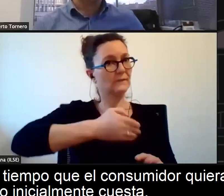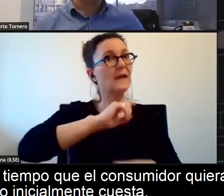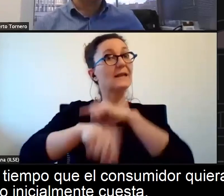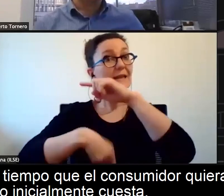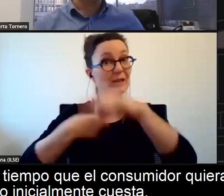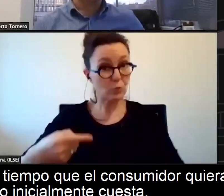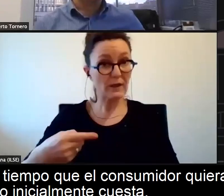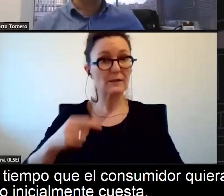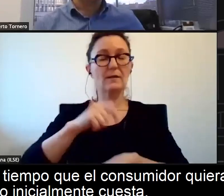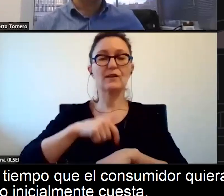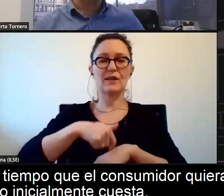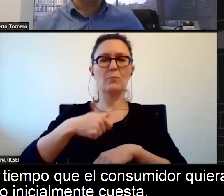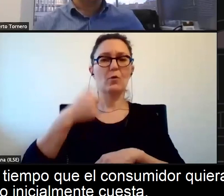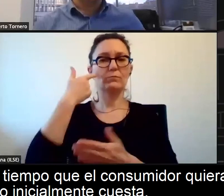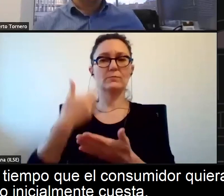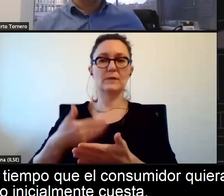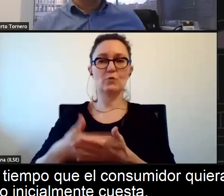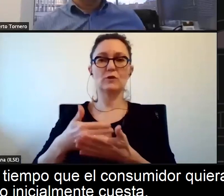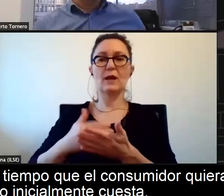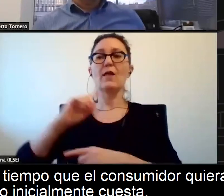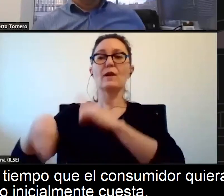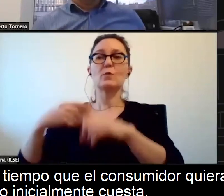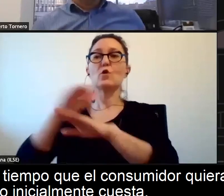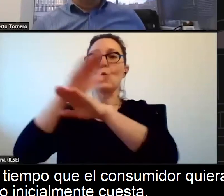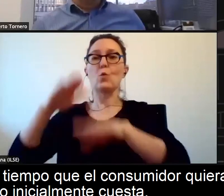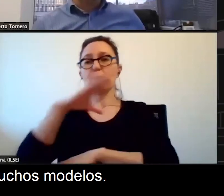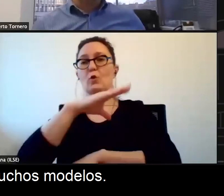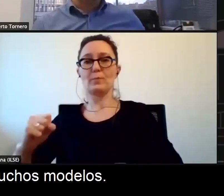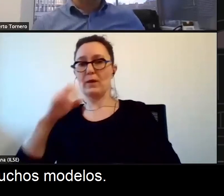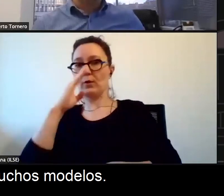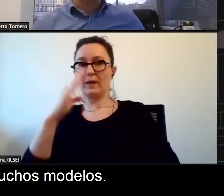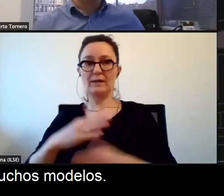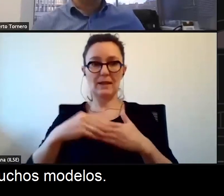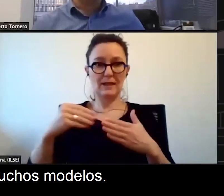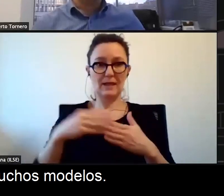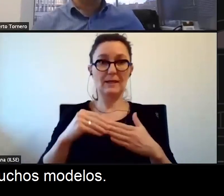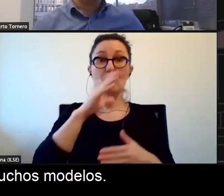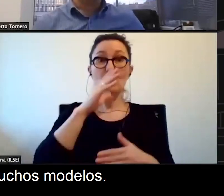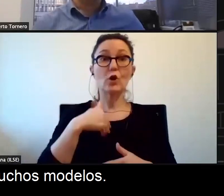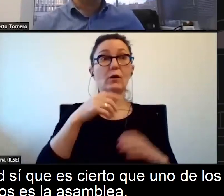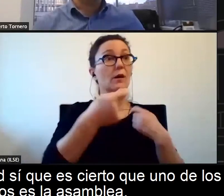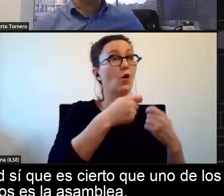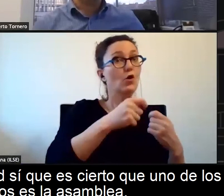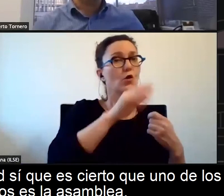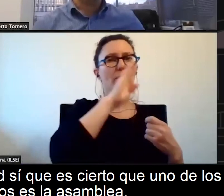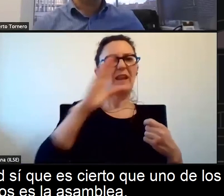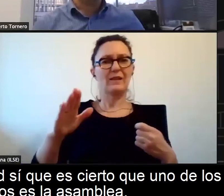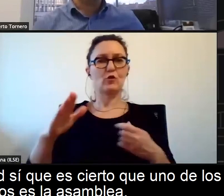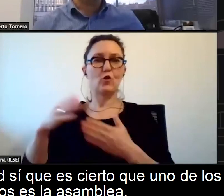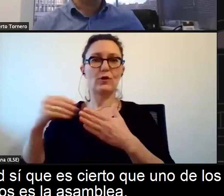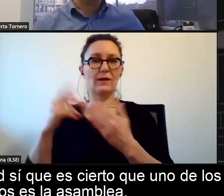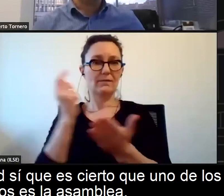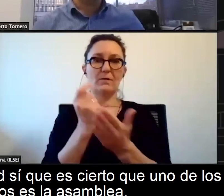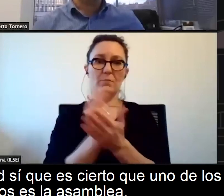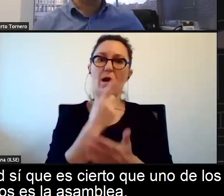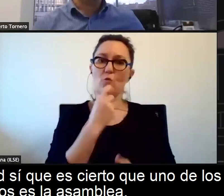tiempo, demostrarlo que el consumidor quiera pagar directamente. Pero inicialmente cuesta. Y después hay muchos modelos, cuando hablamos de discapacidad, sí que es